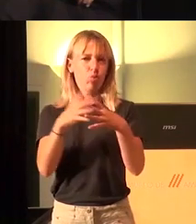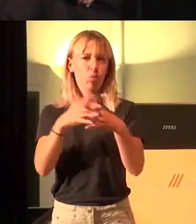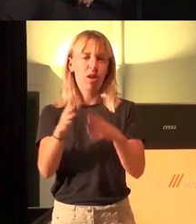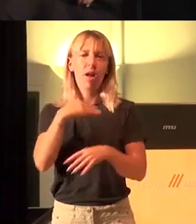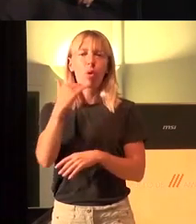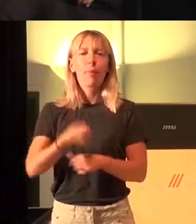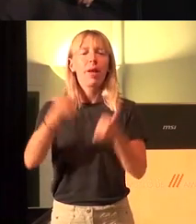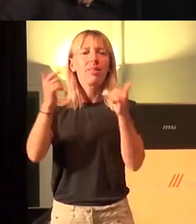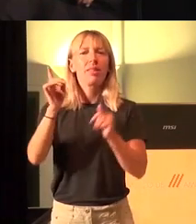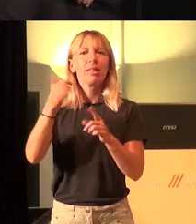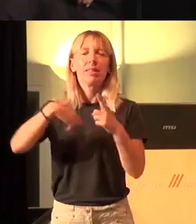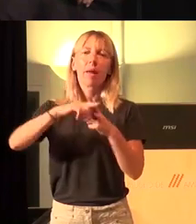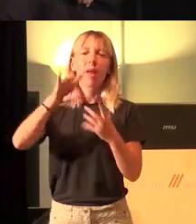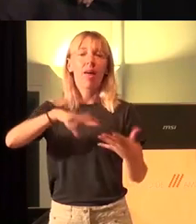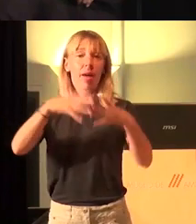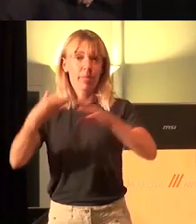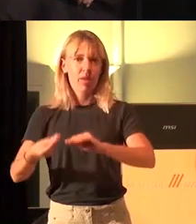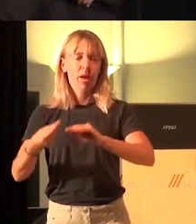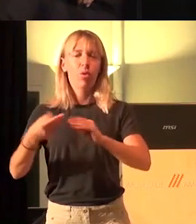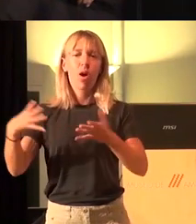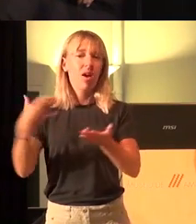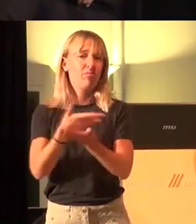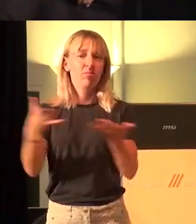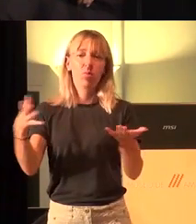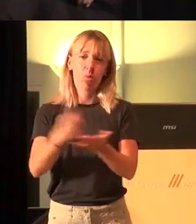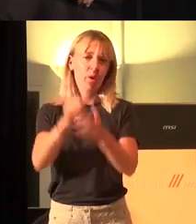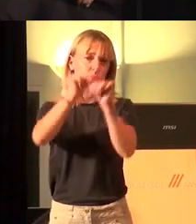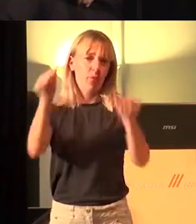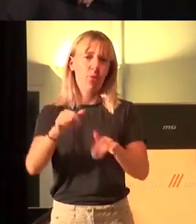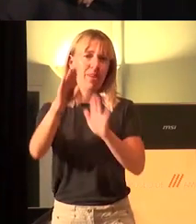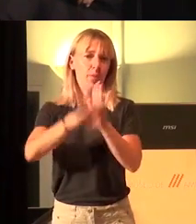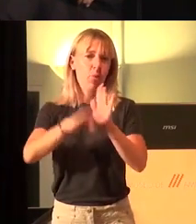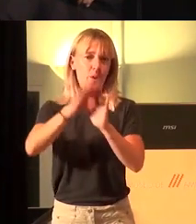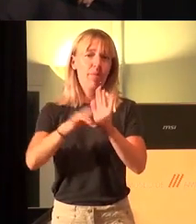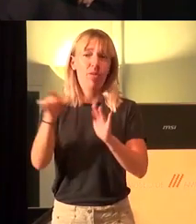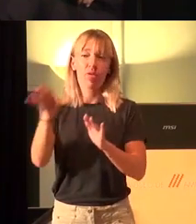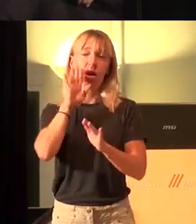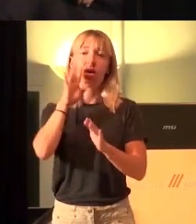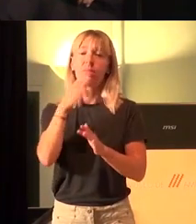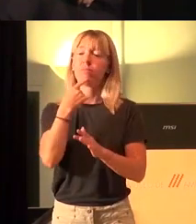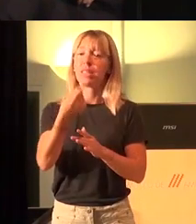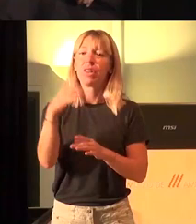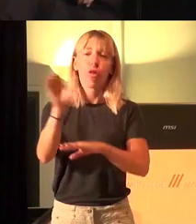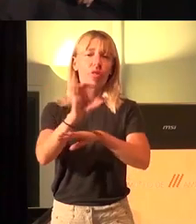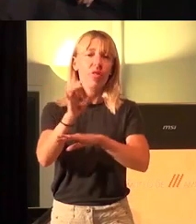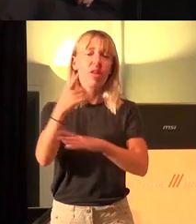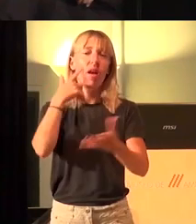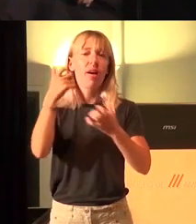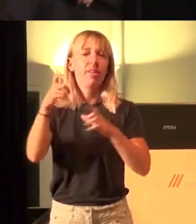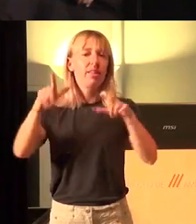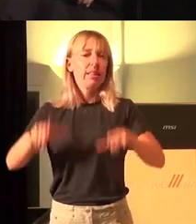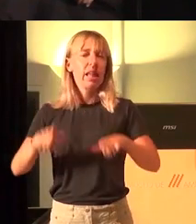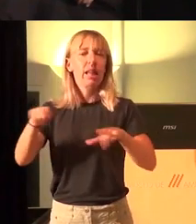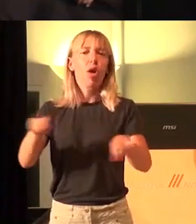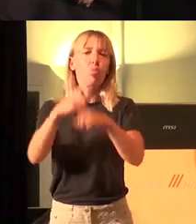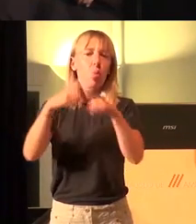algo además adaptado a todas las formas de programación de las que has hablado, ¿no?, desde el cine, las artes escénicas,